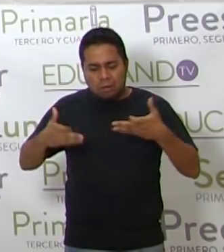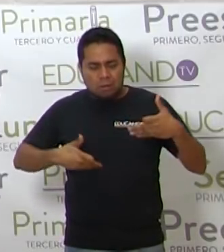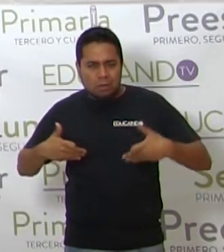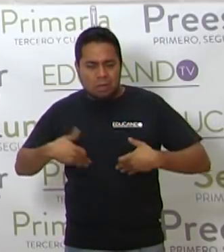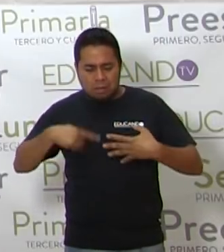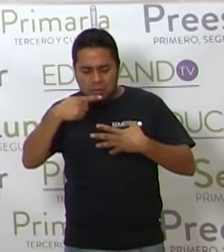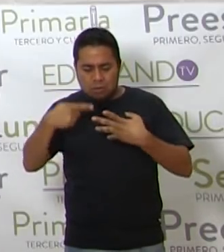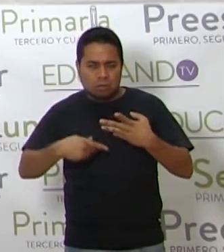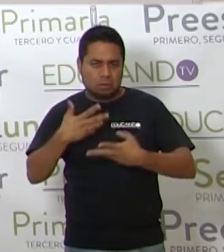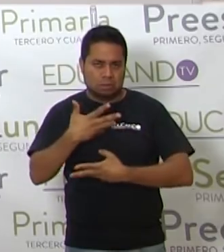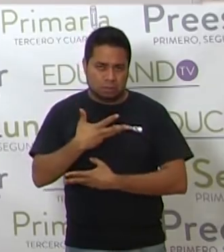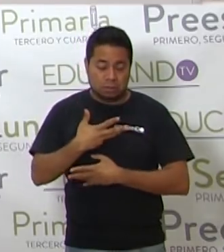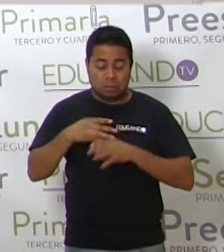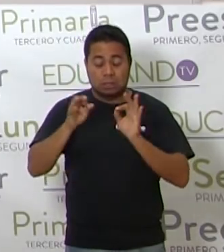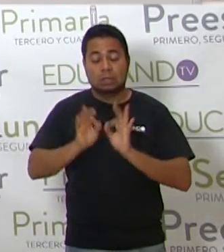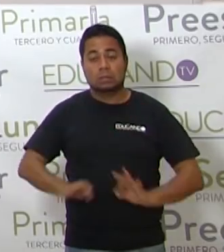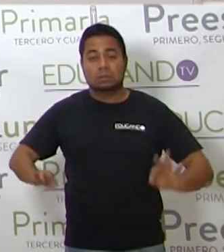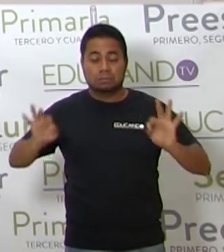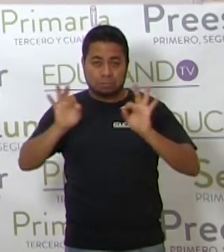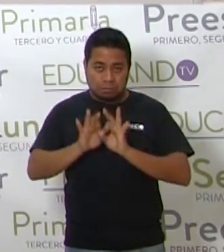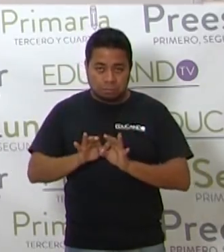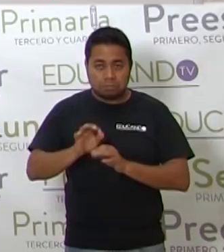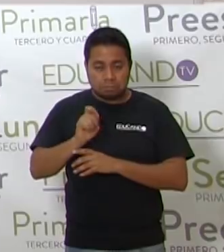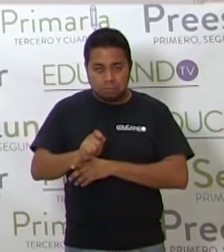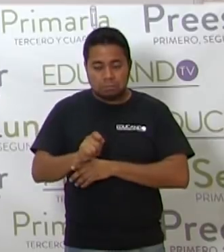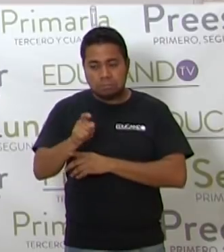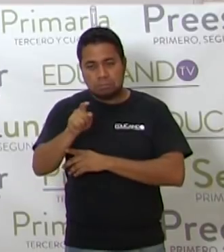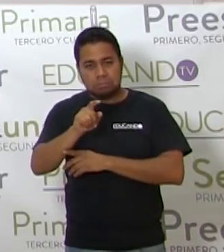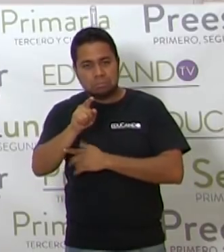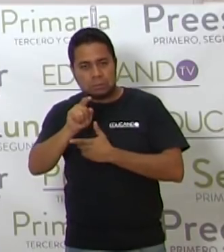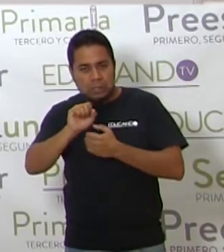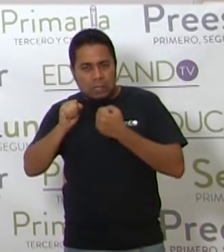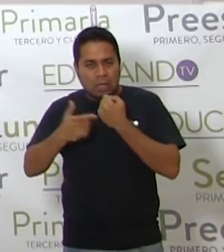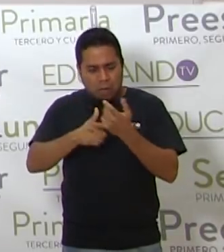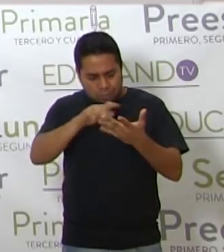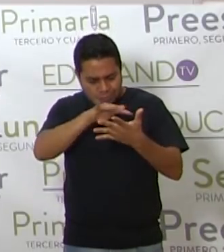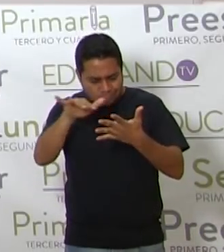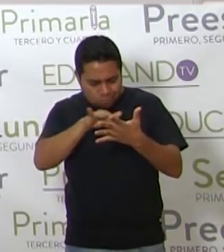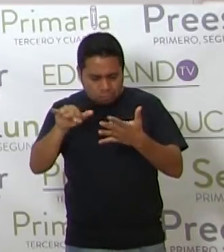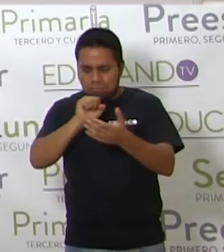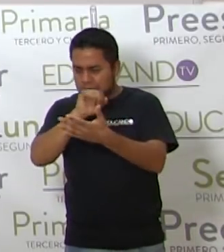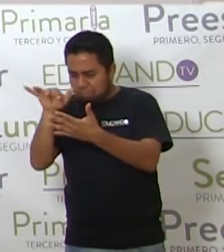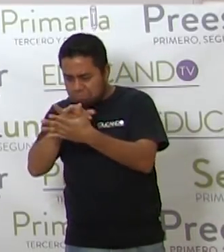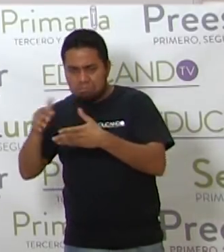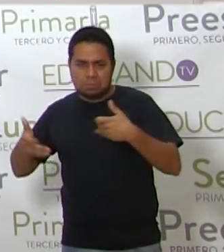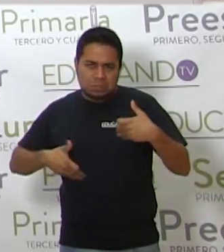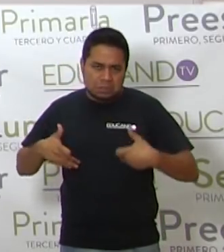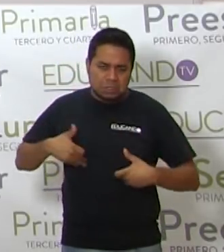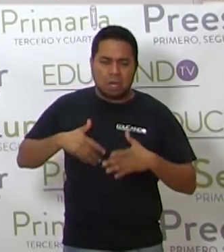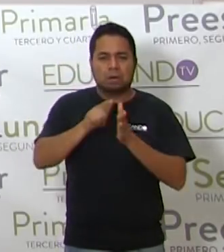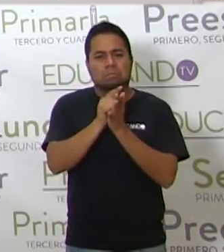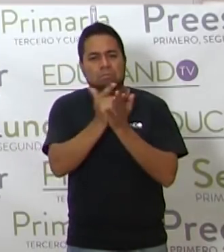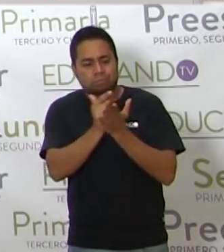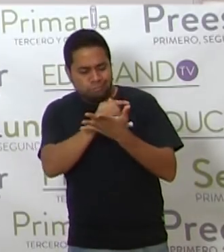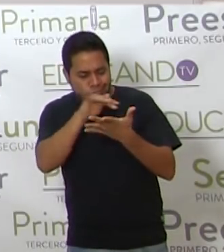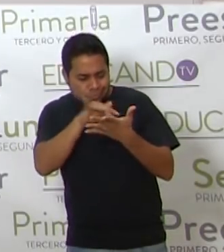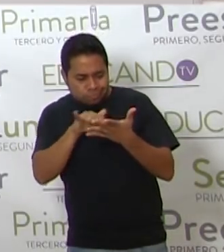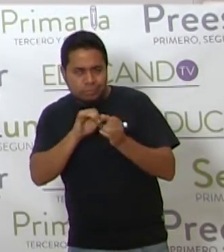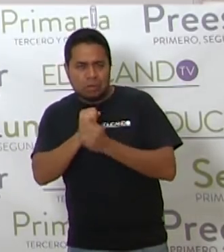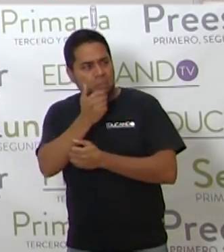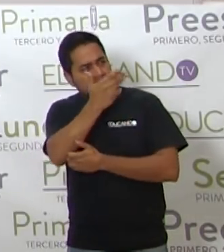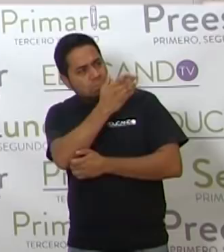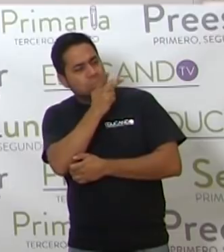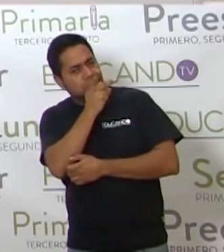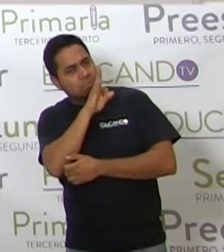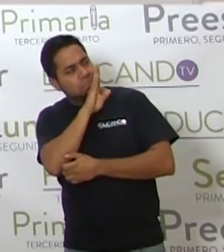teatro. Muy importante, y te invito a que tú puedas leer algunas obras de teatro en algunos libros o también pedirle a